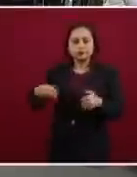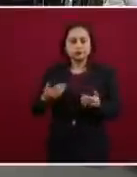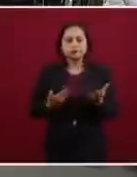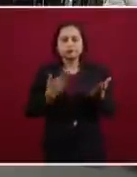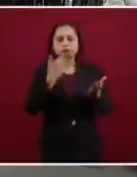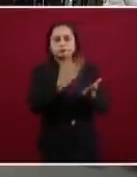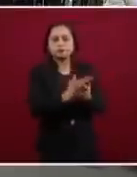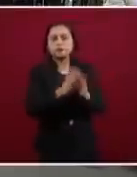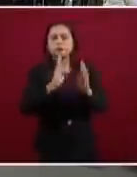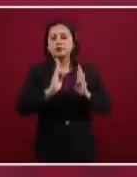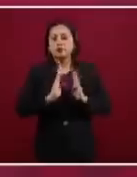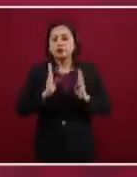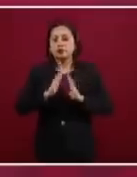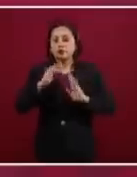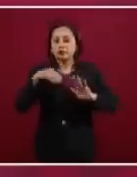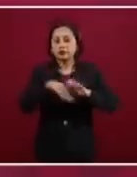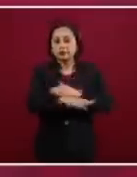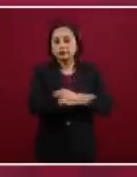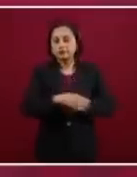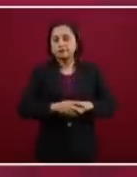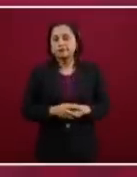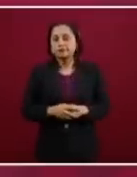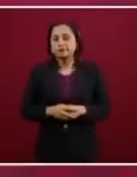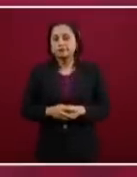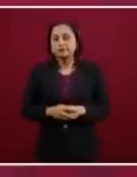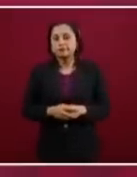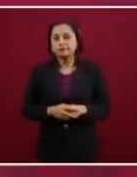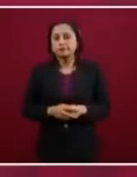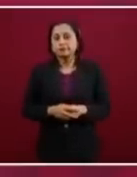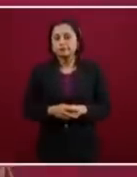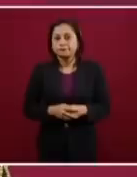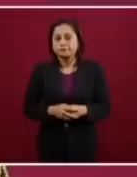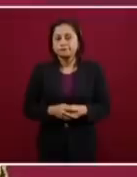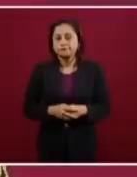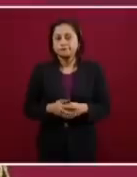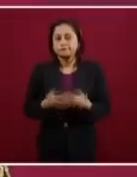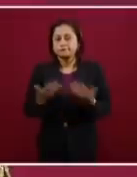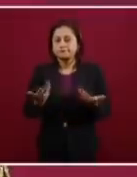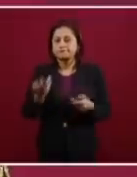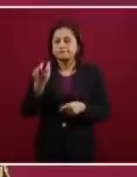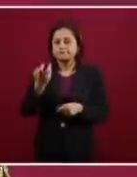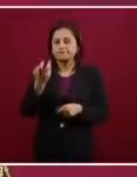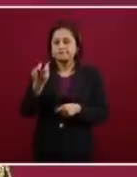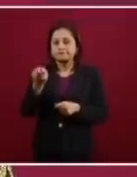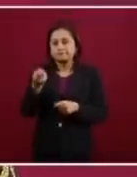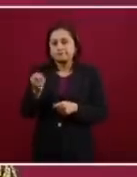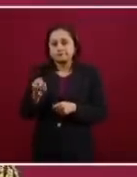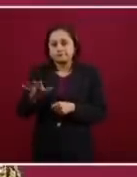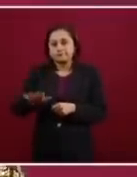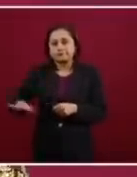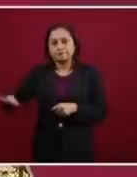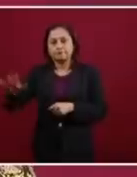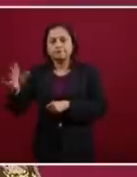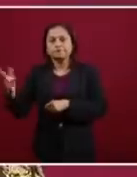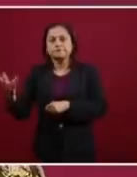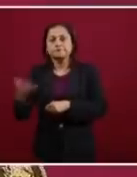militar lo no no es es la forma en que qué sucede